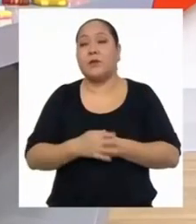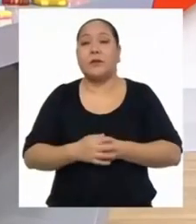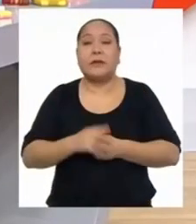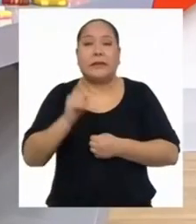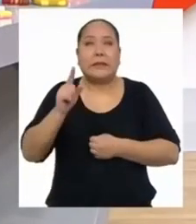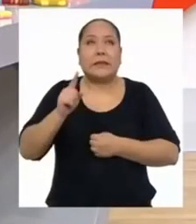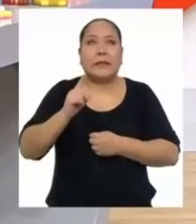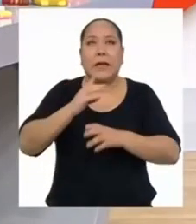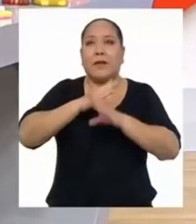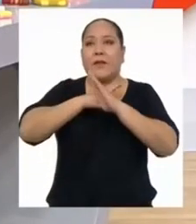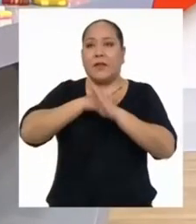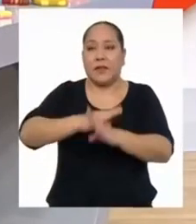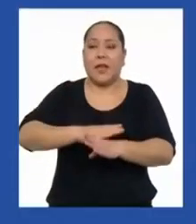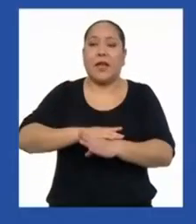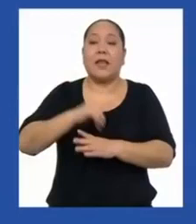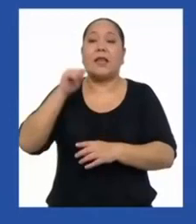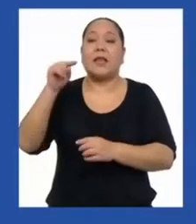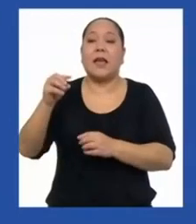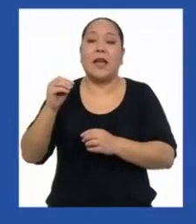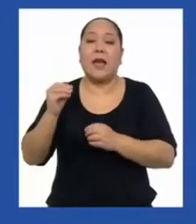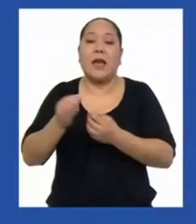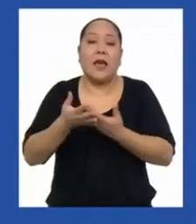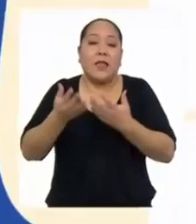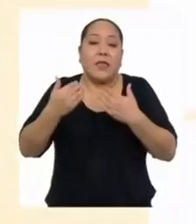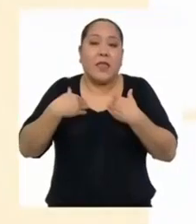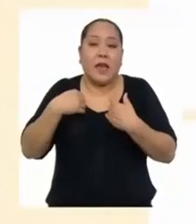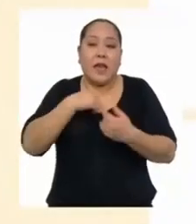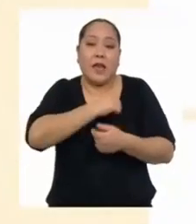que le pueden hacer daño a los demás.